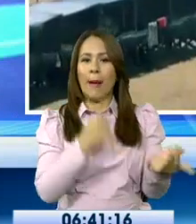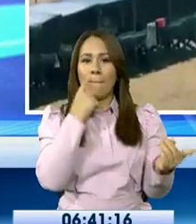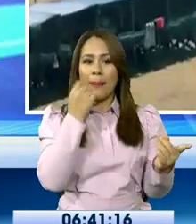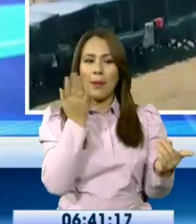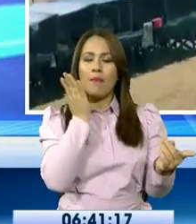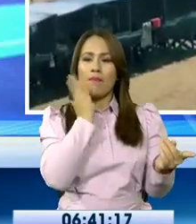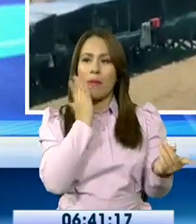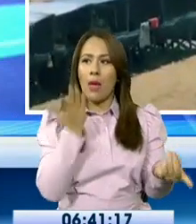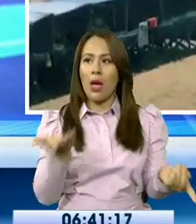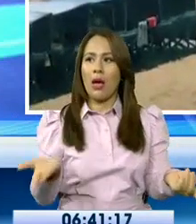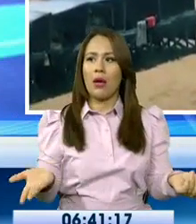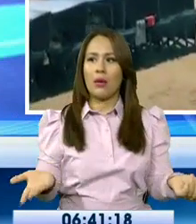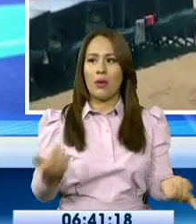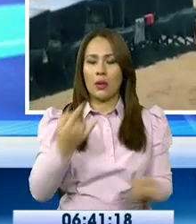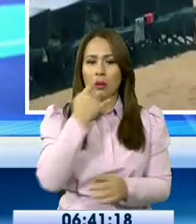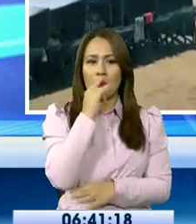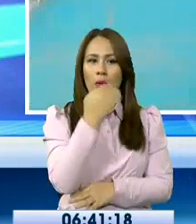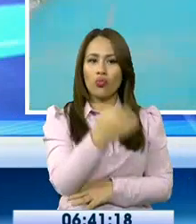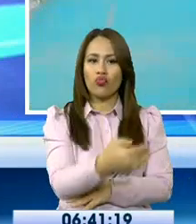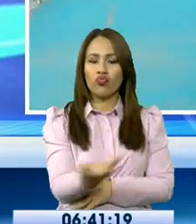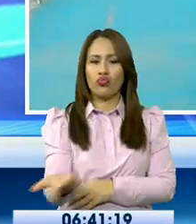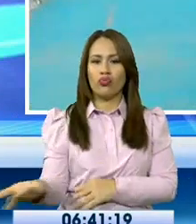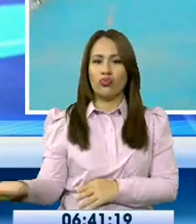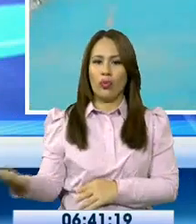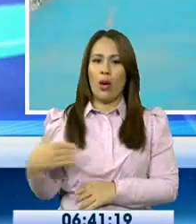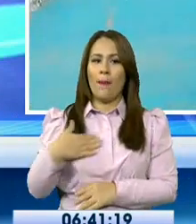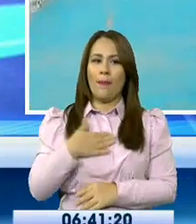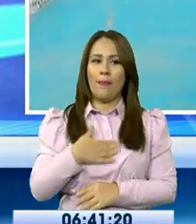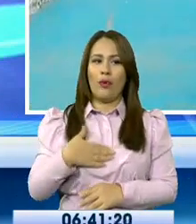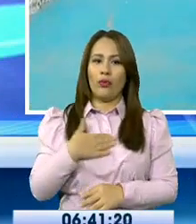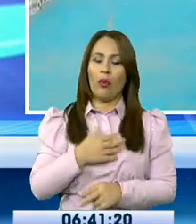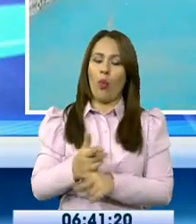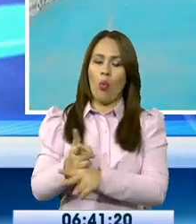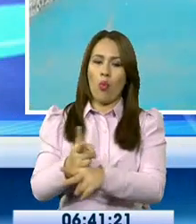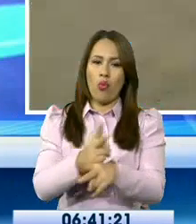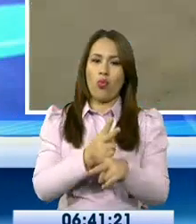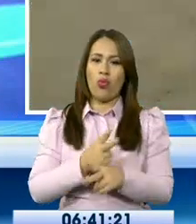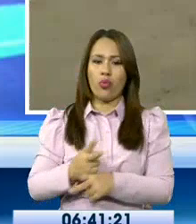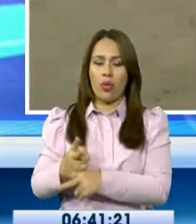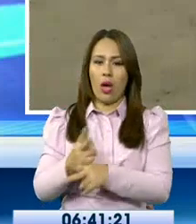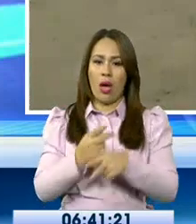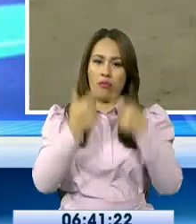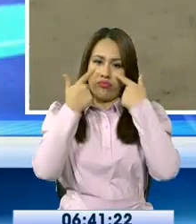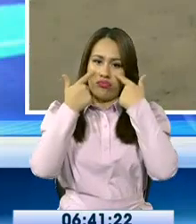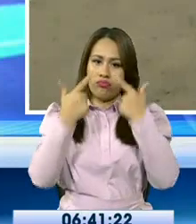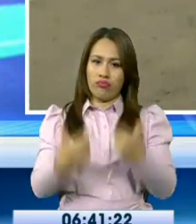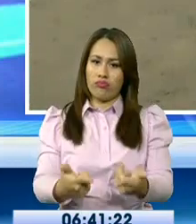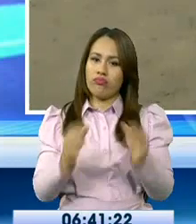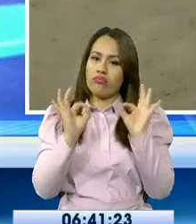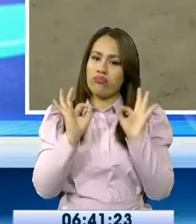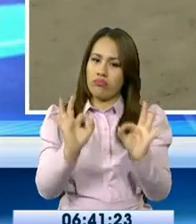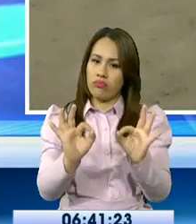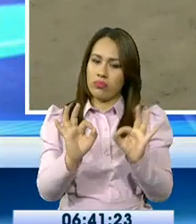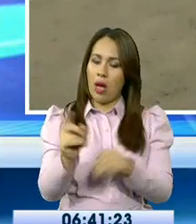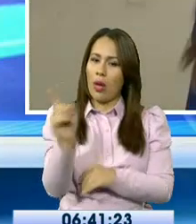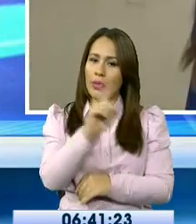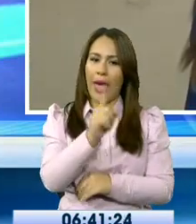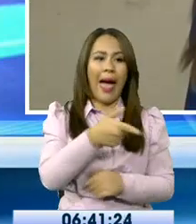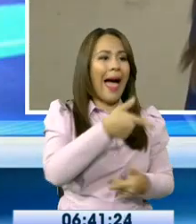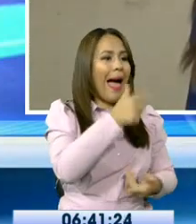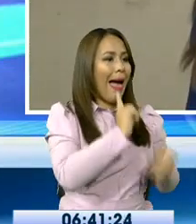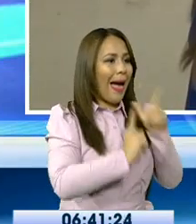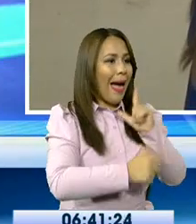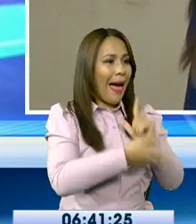y sin madre a una criatura tierna? Por favor, así por que favor. A conducir con mucha precaución y a no combinar el